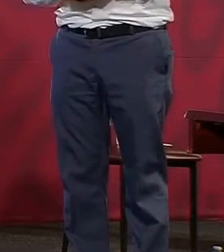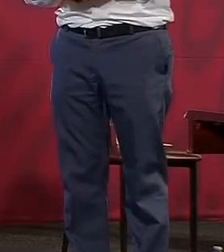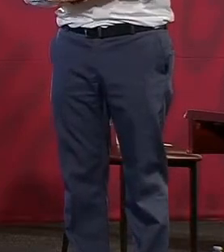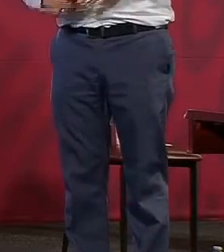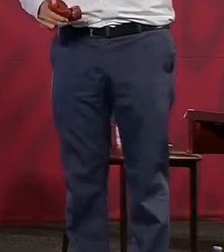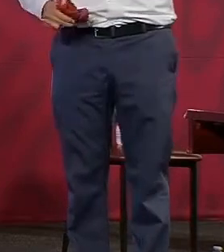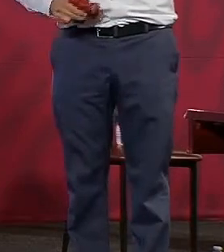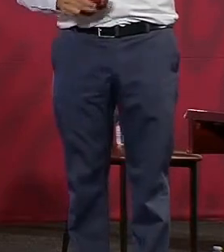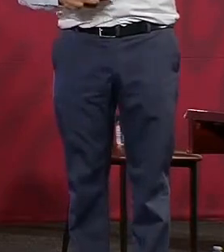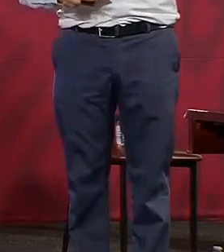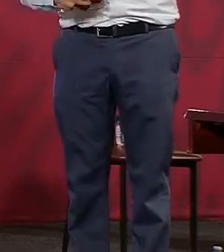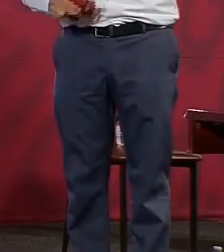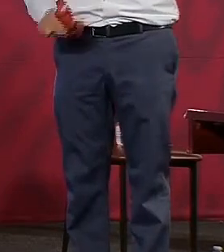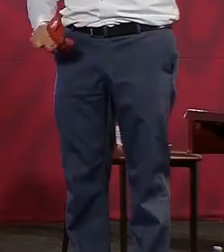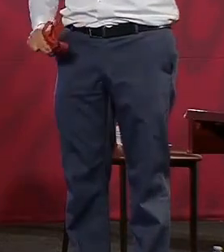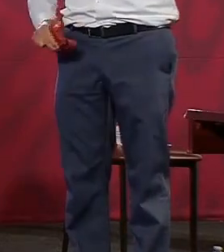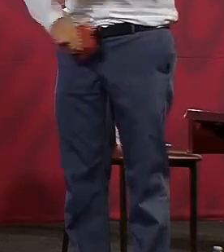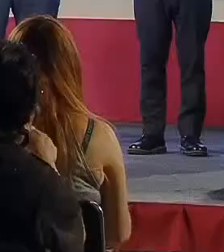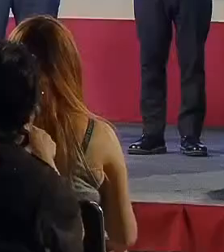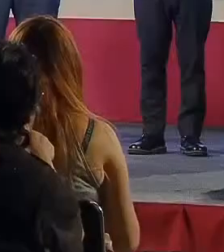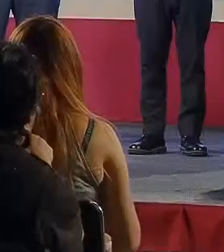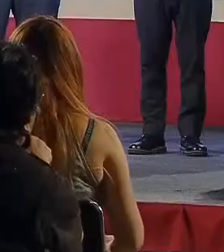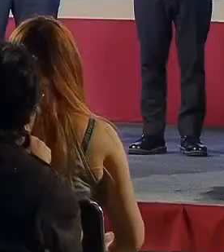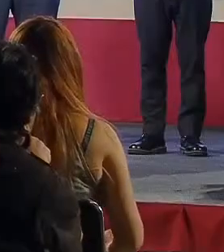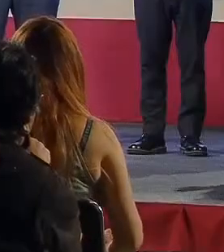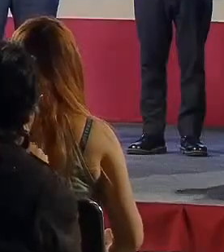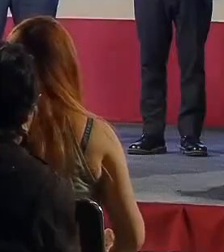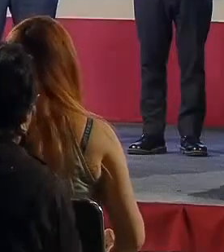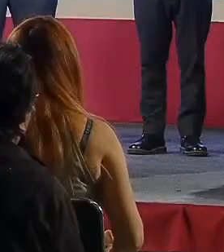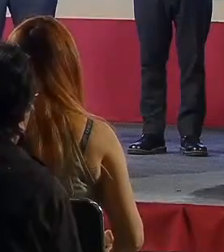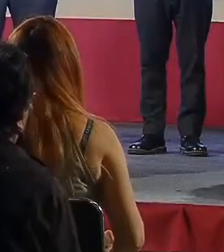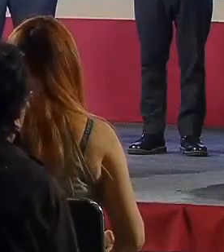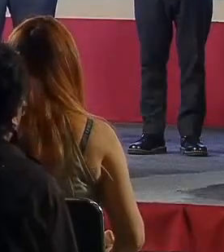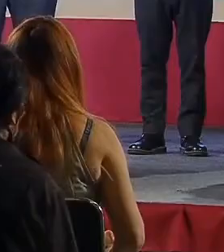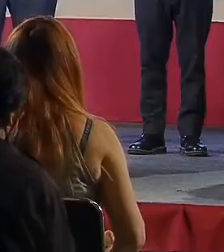Con factores de riesgo. Con factores de riesgo, no